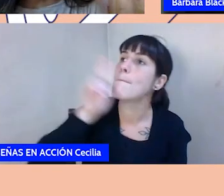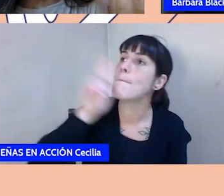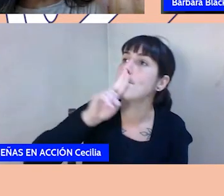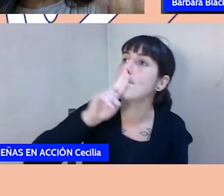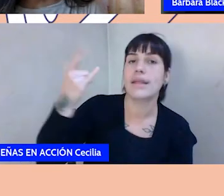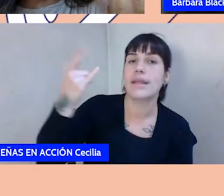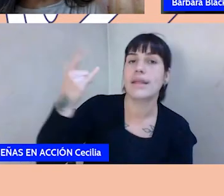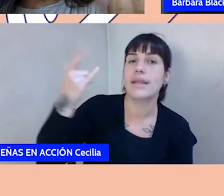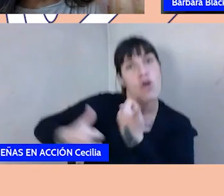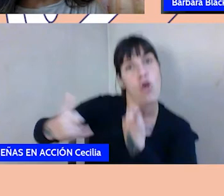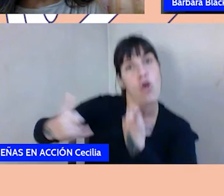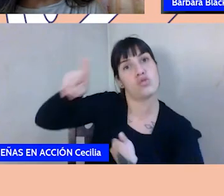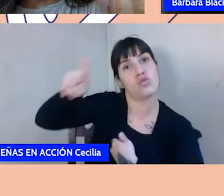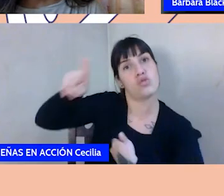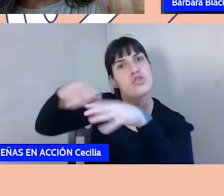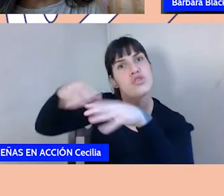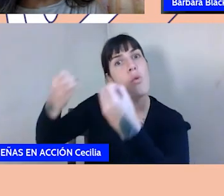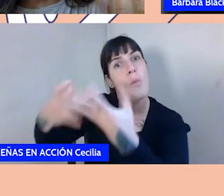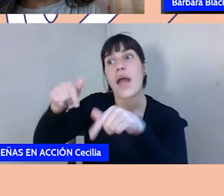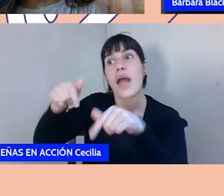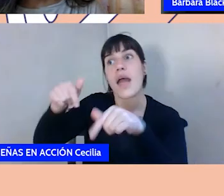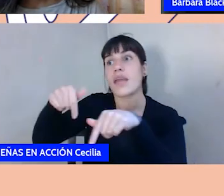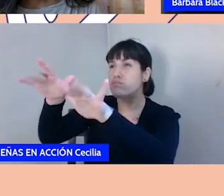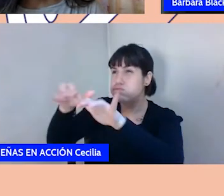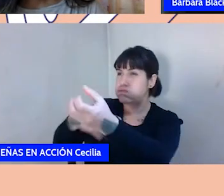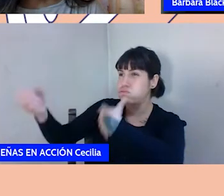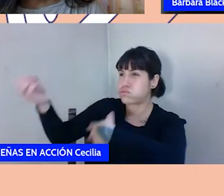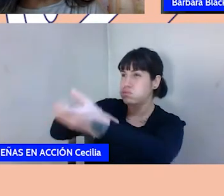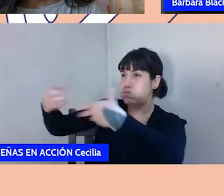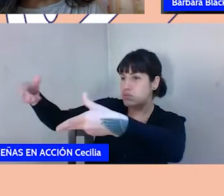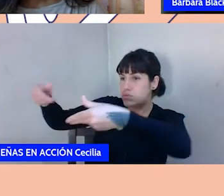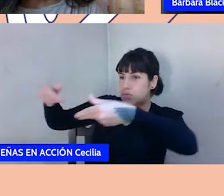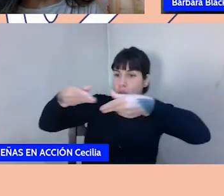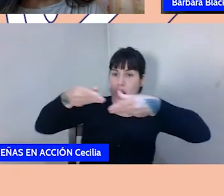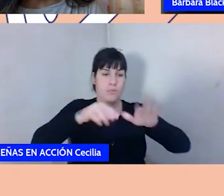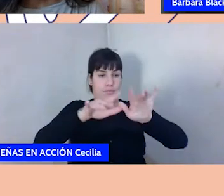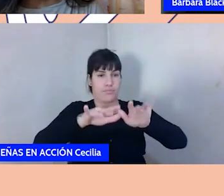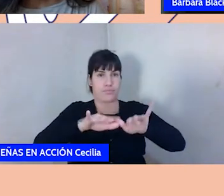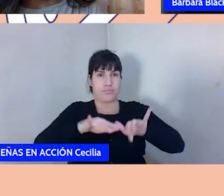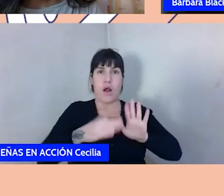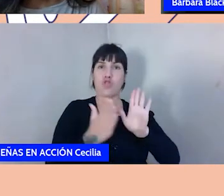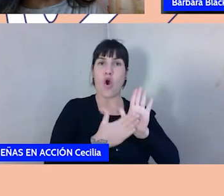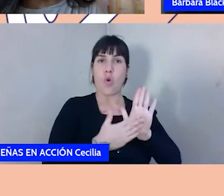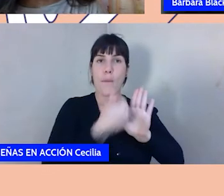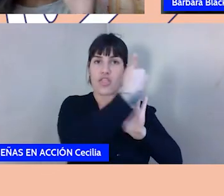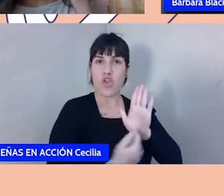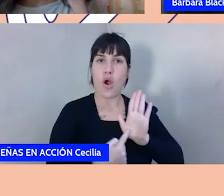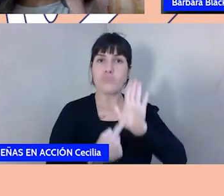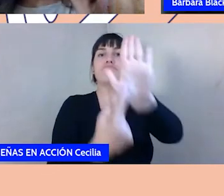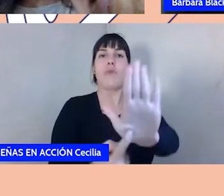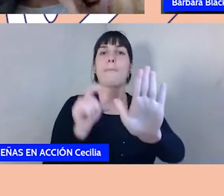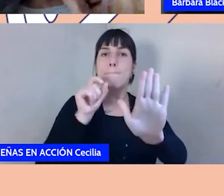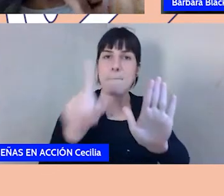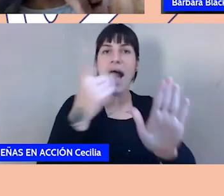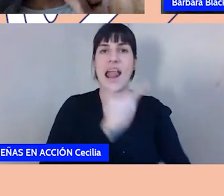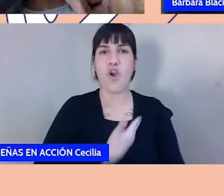documento con recomendaciones concretas de mujeres de Camerún para el gobierno de Camerún. También, por ejemplo, lanzamos